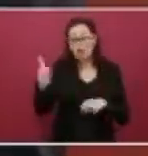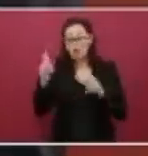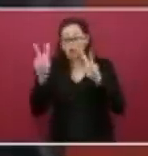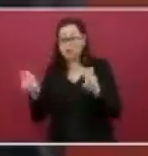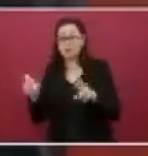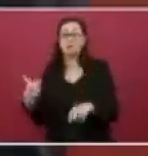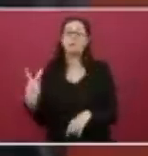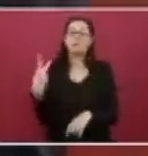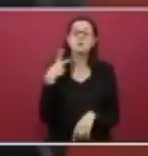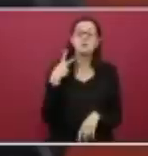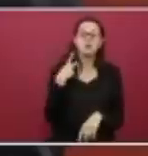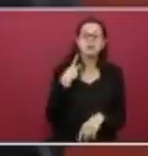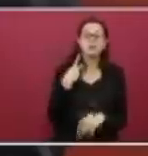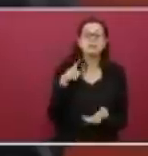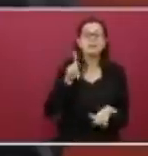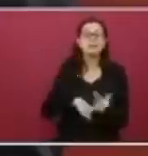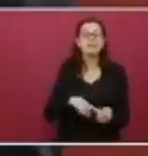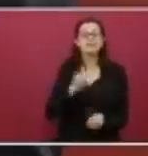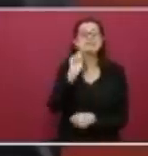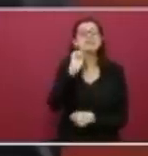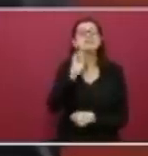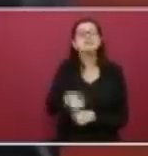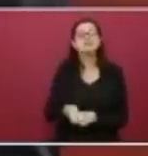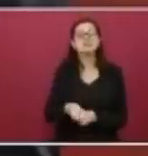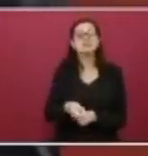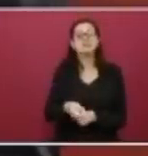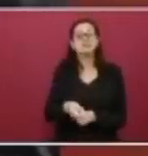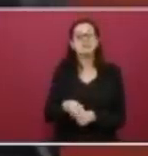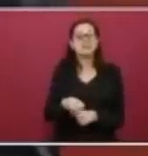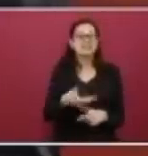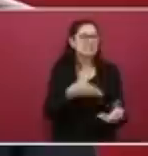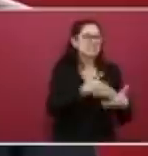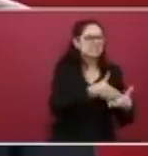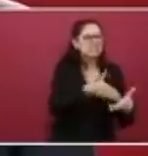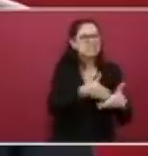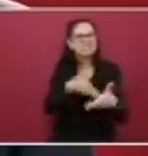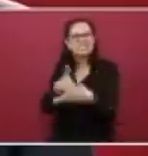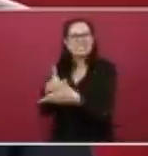significa optar entre inconvenientes